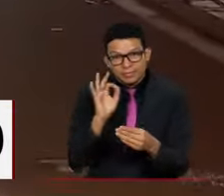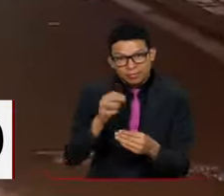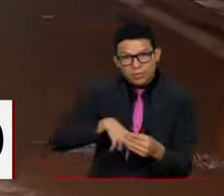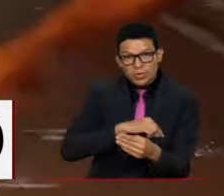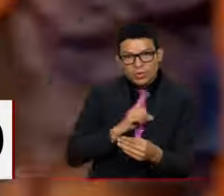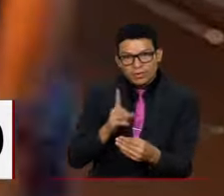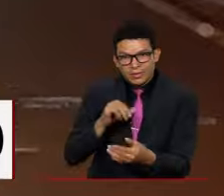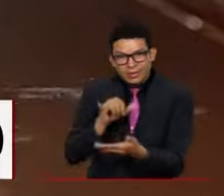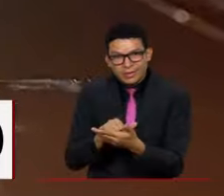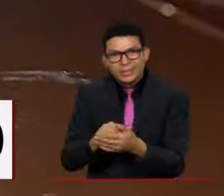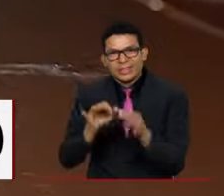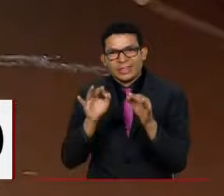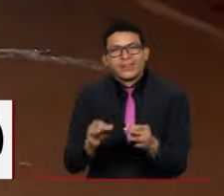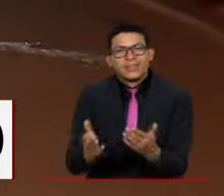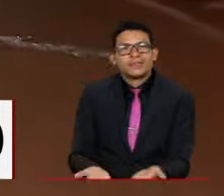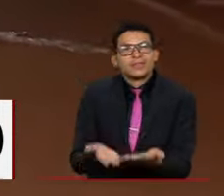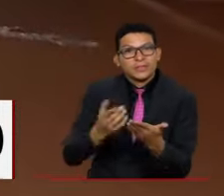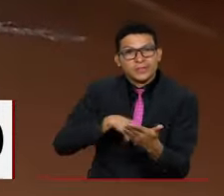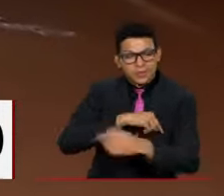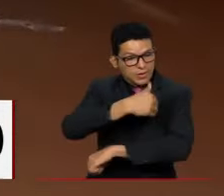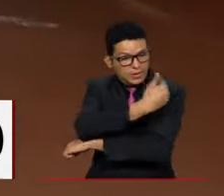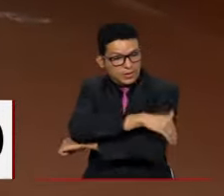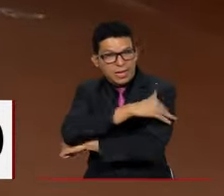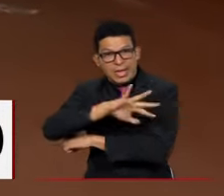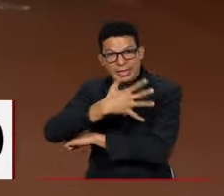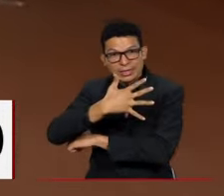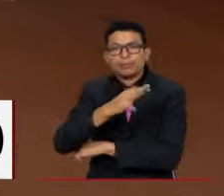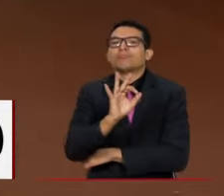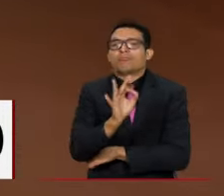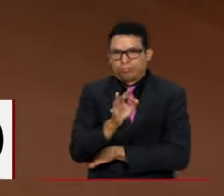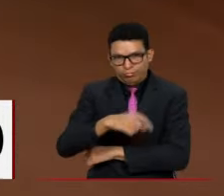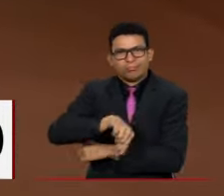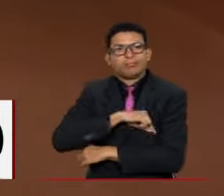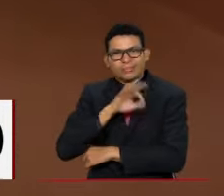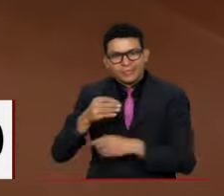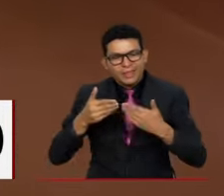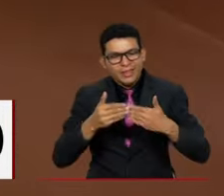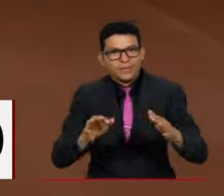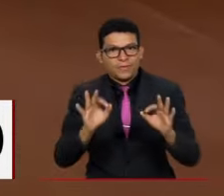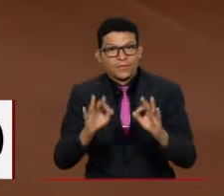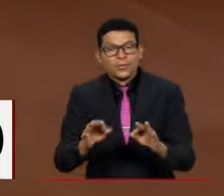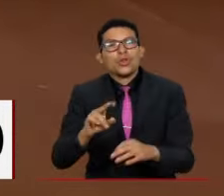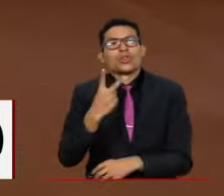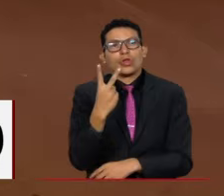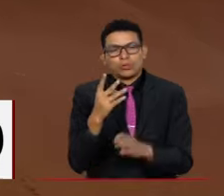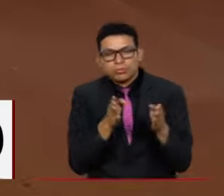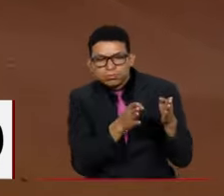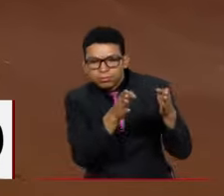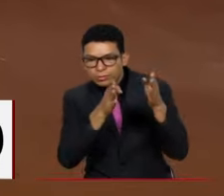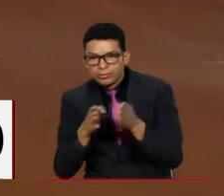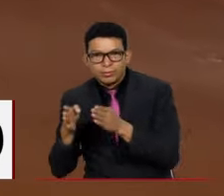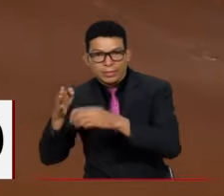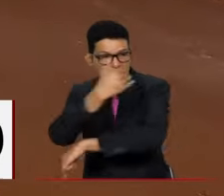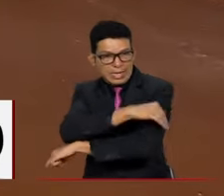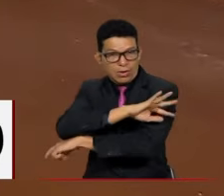y también la del otro lado, la en la carrera quinta? Efectivamente, vamos a tener habilitados siempre dos carriles, sobre esta que es la carrera cuarta